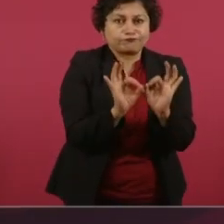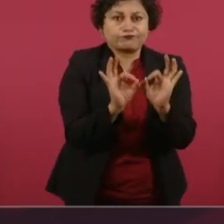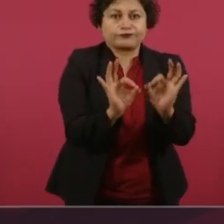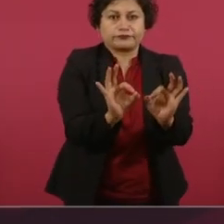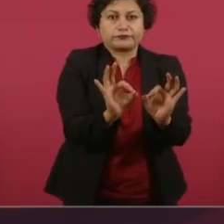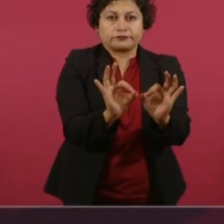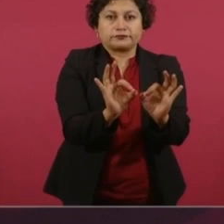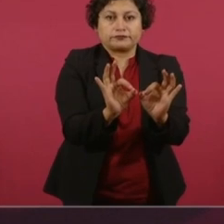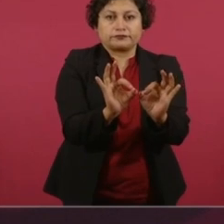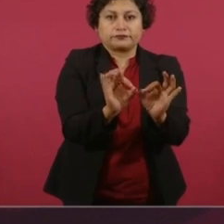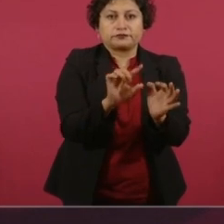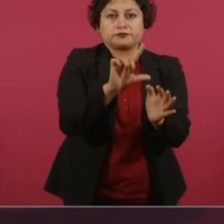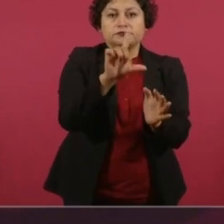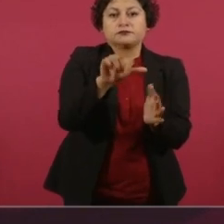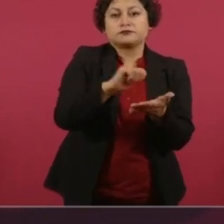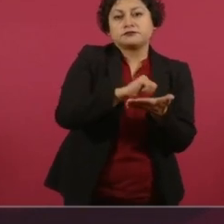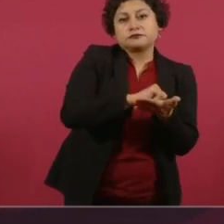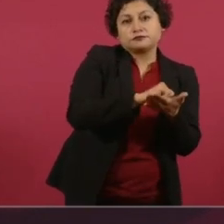se derechizó,